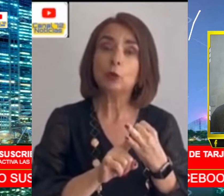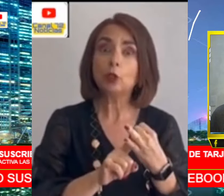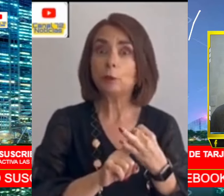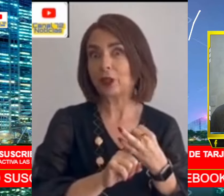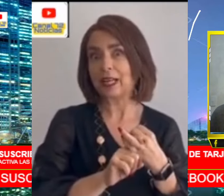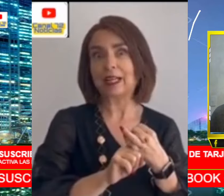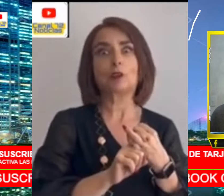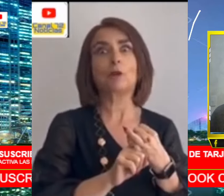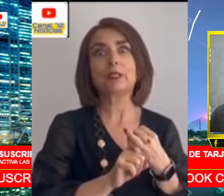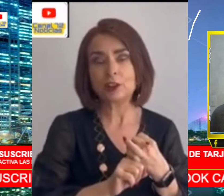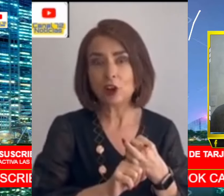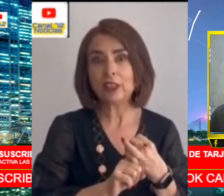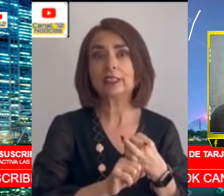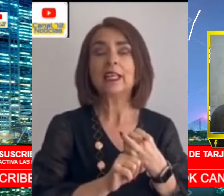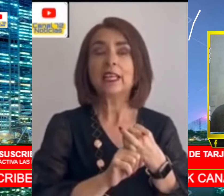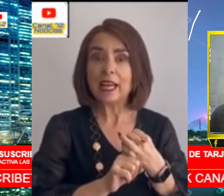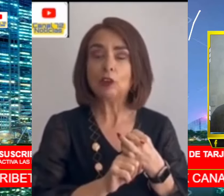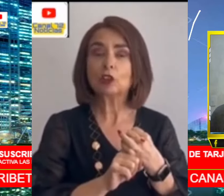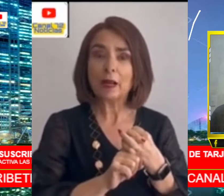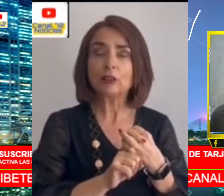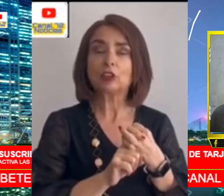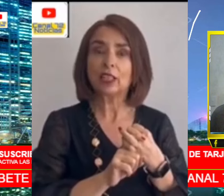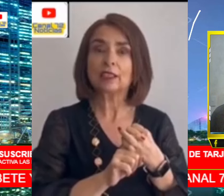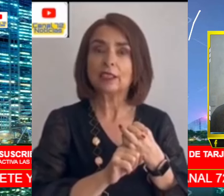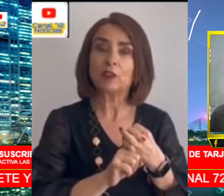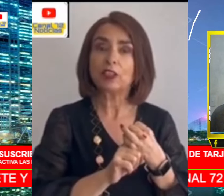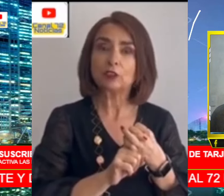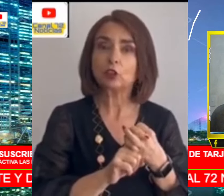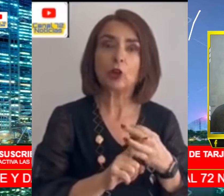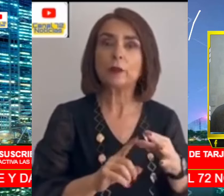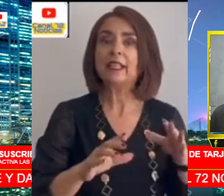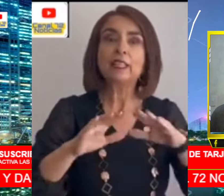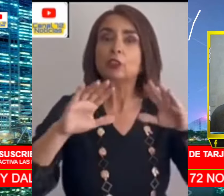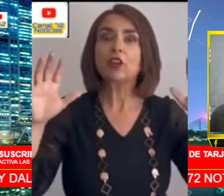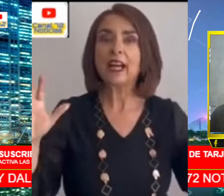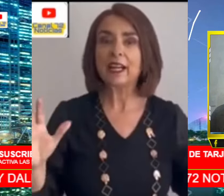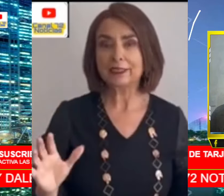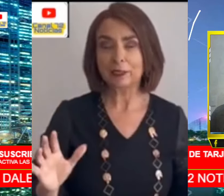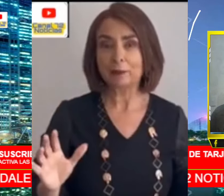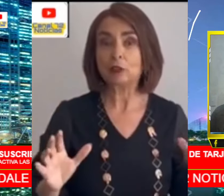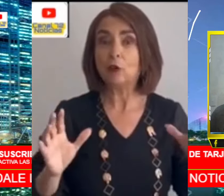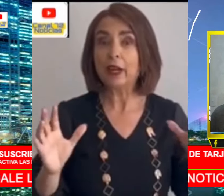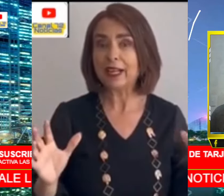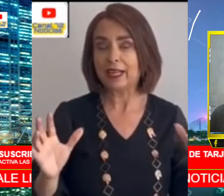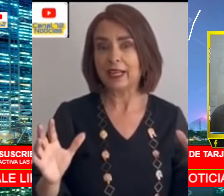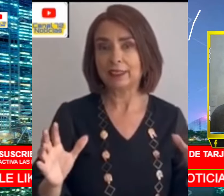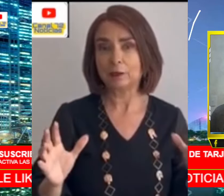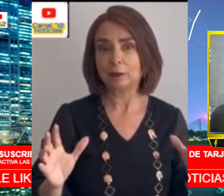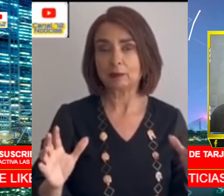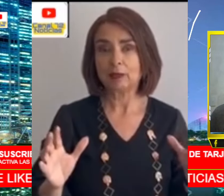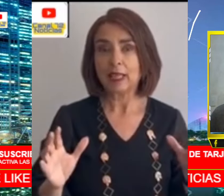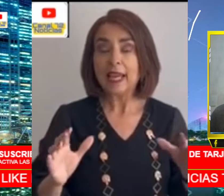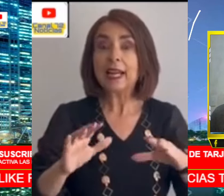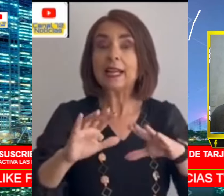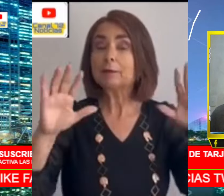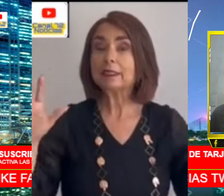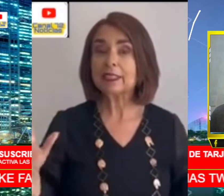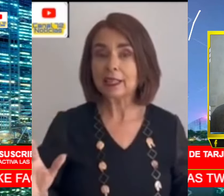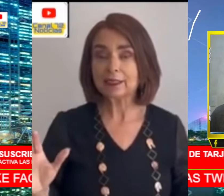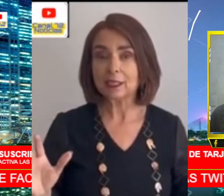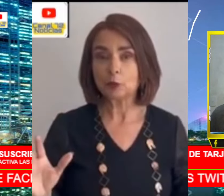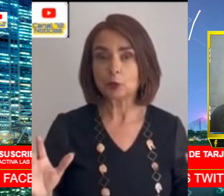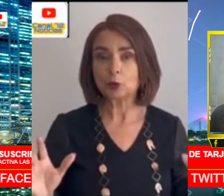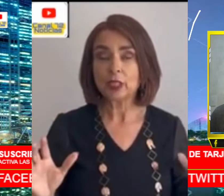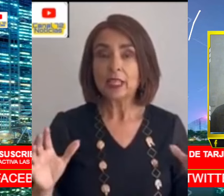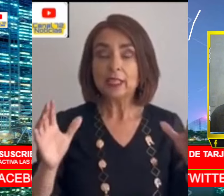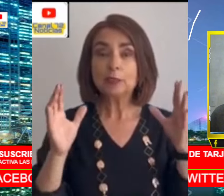y segundo, porque las comisiones que los bancos y las Afores nos cobran son carísimas, o eran carísimas, eran las más